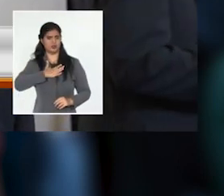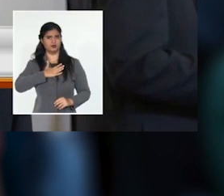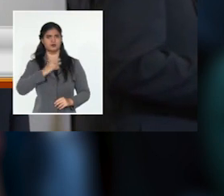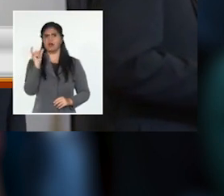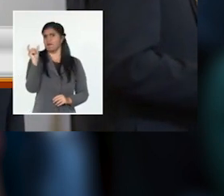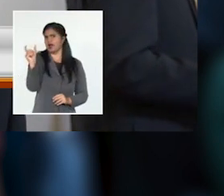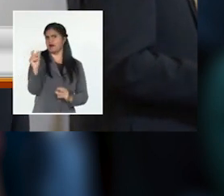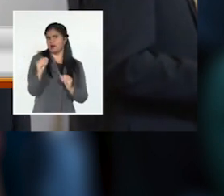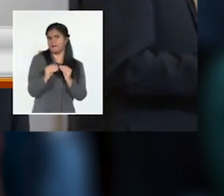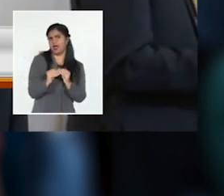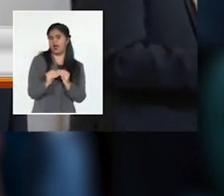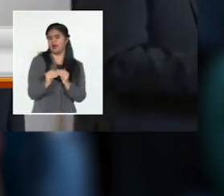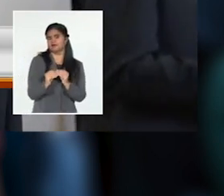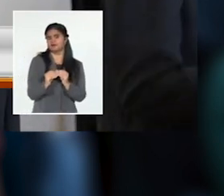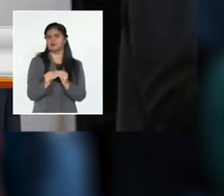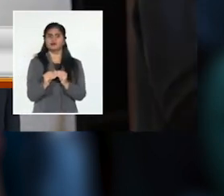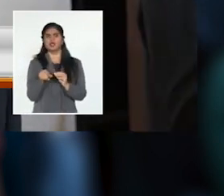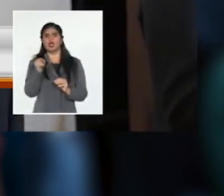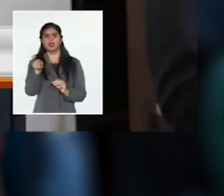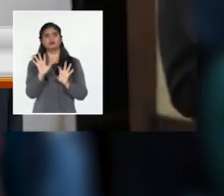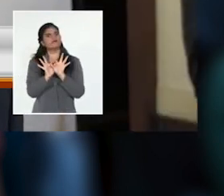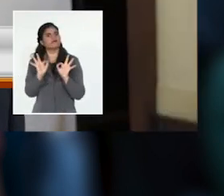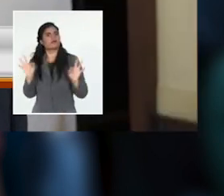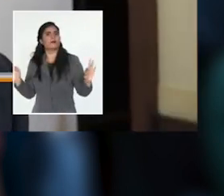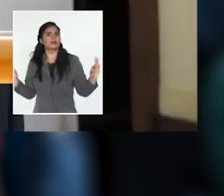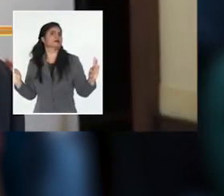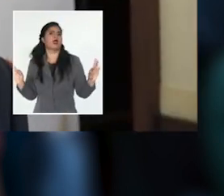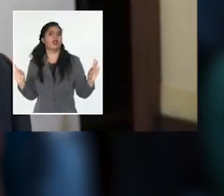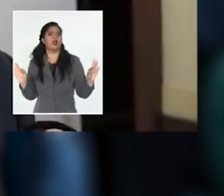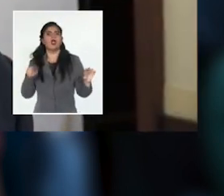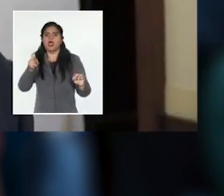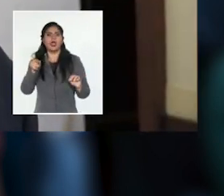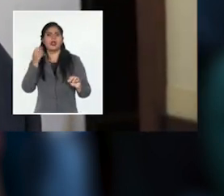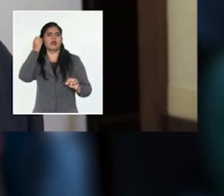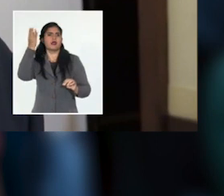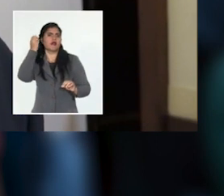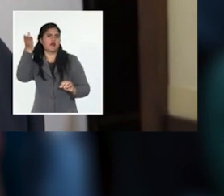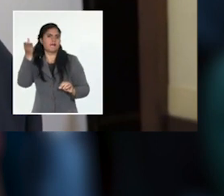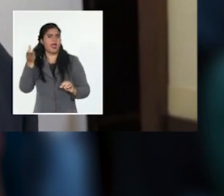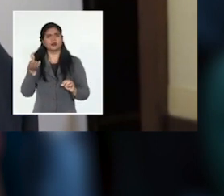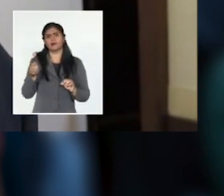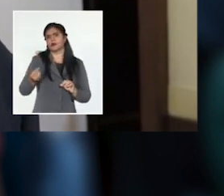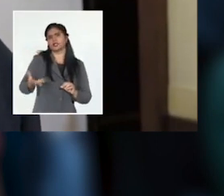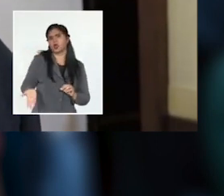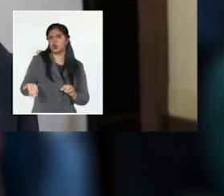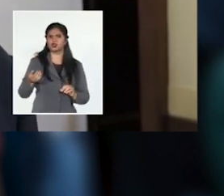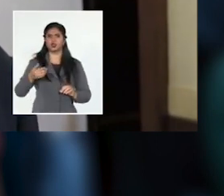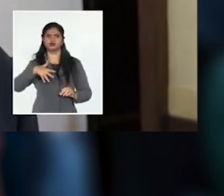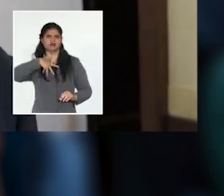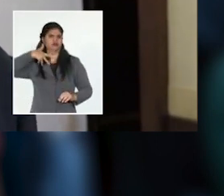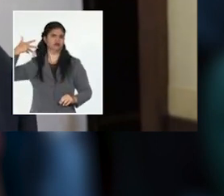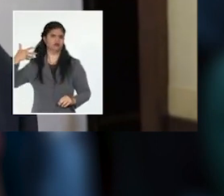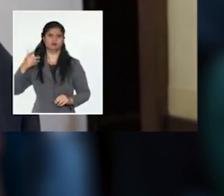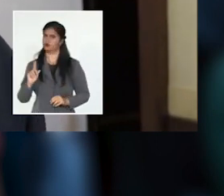es ser genuino. Es decir, es una expresión genuina, profunda, de su corazón, de la necesidad de